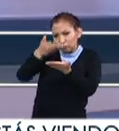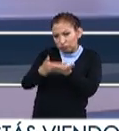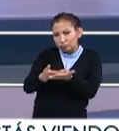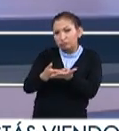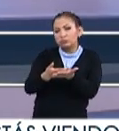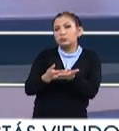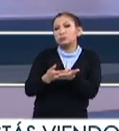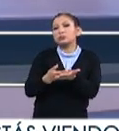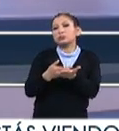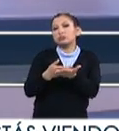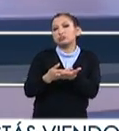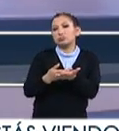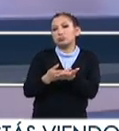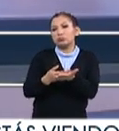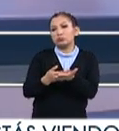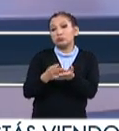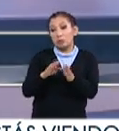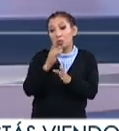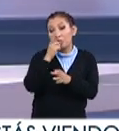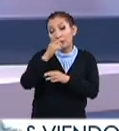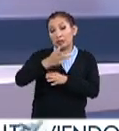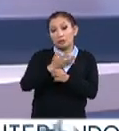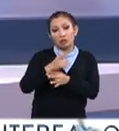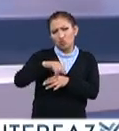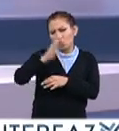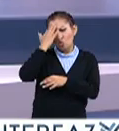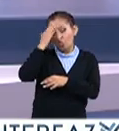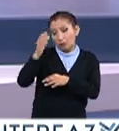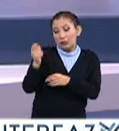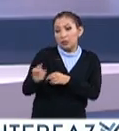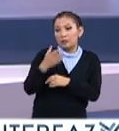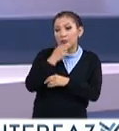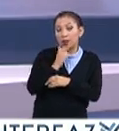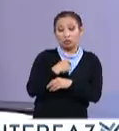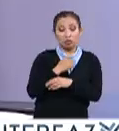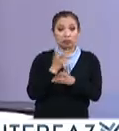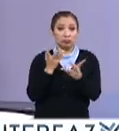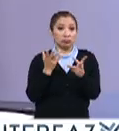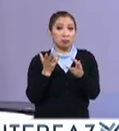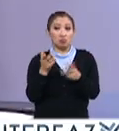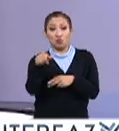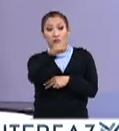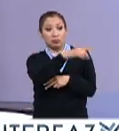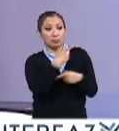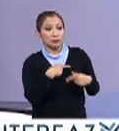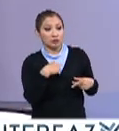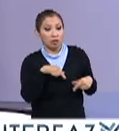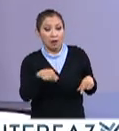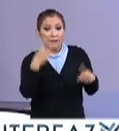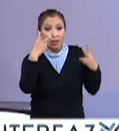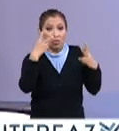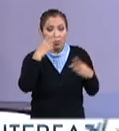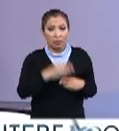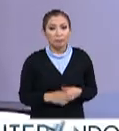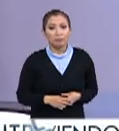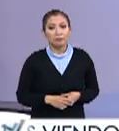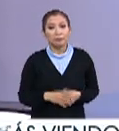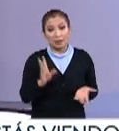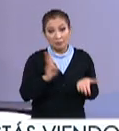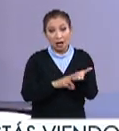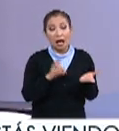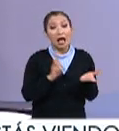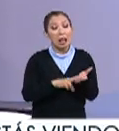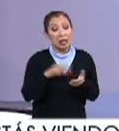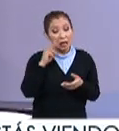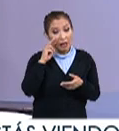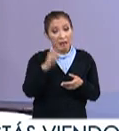esta ocasión, que como bien decías, tú no lo conocías, mucho menos yo creo que mucha de la gente que nos está viendo, y vale